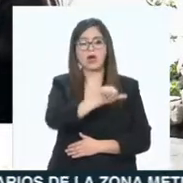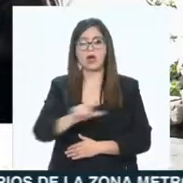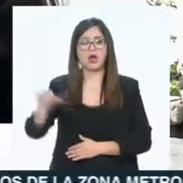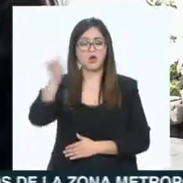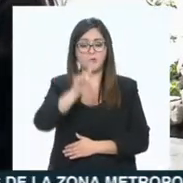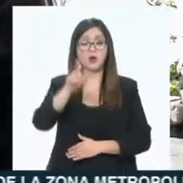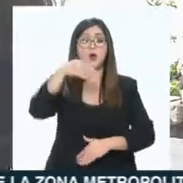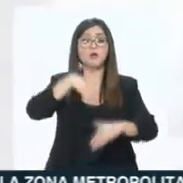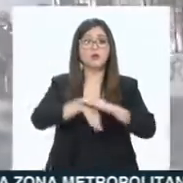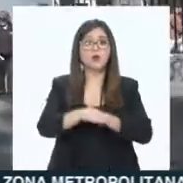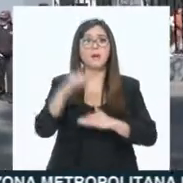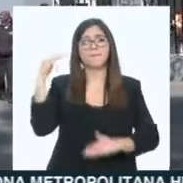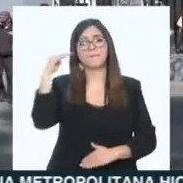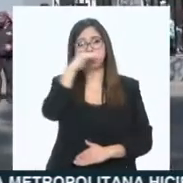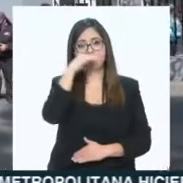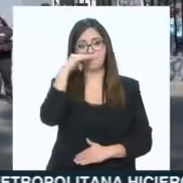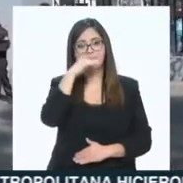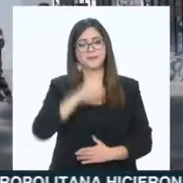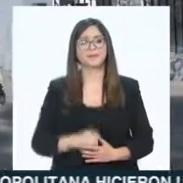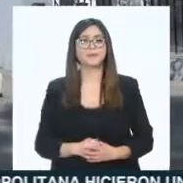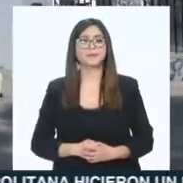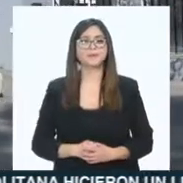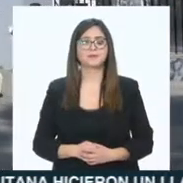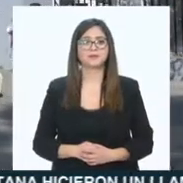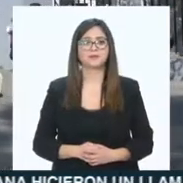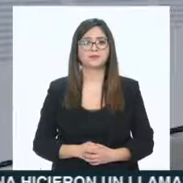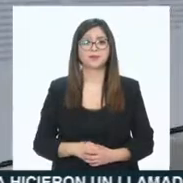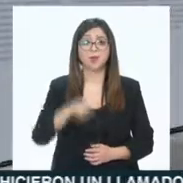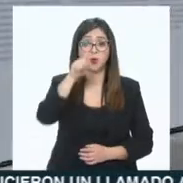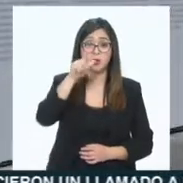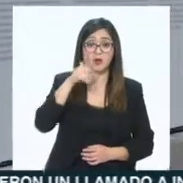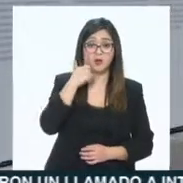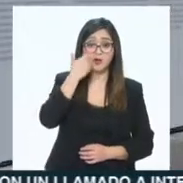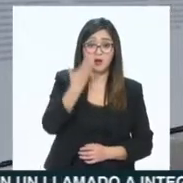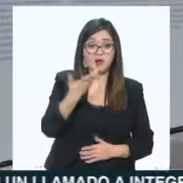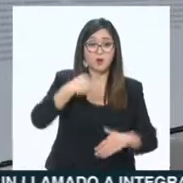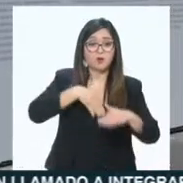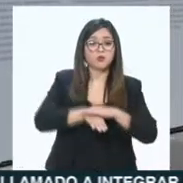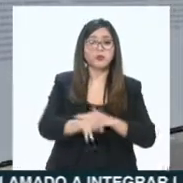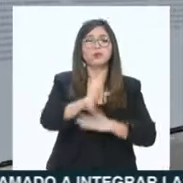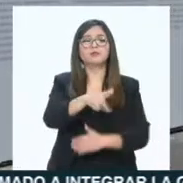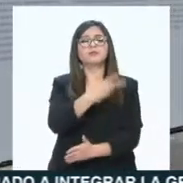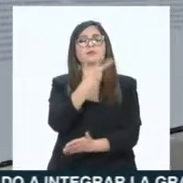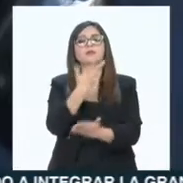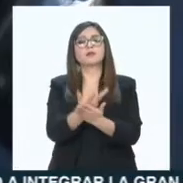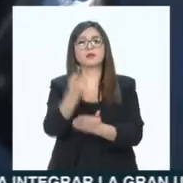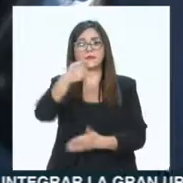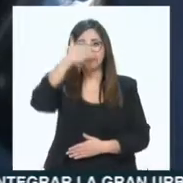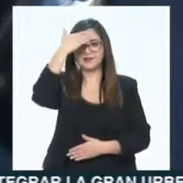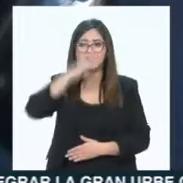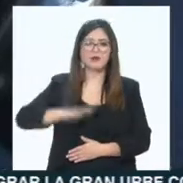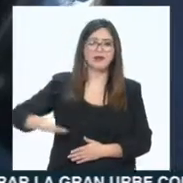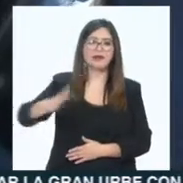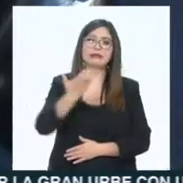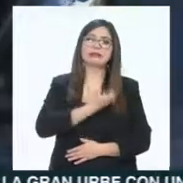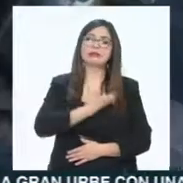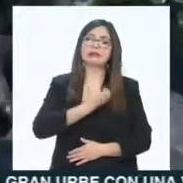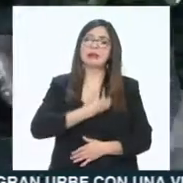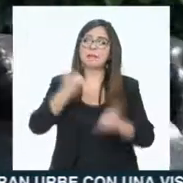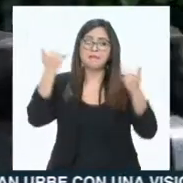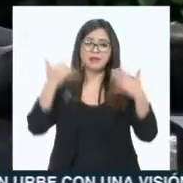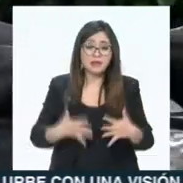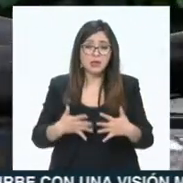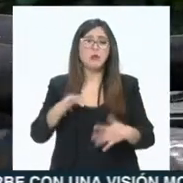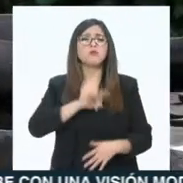costo nuestras actividades. Así que ya lo sabe. Si busca un lugar para tomarse un respiro en medio del ajetreo del corazón de la ciudad,